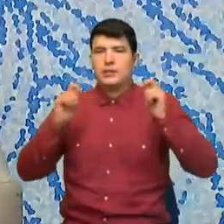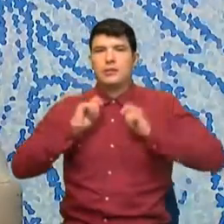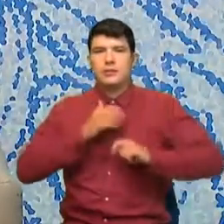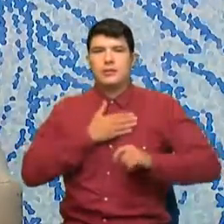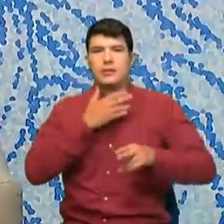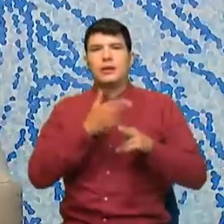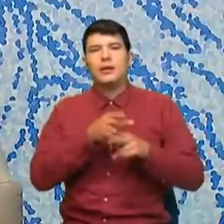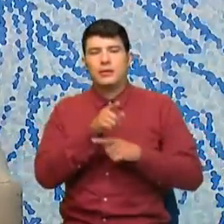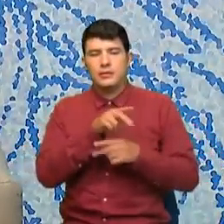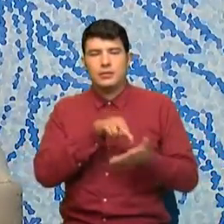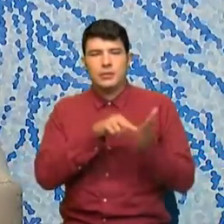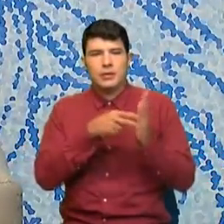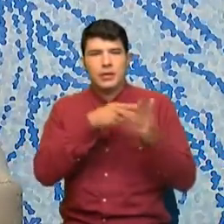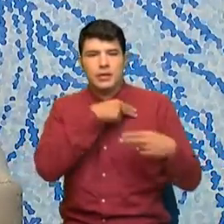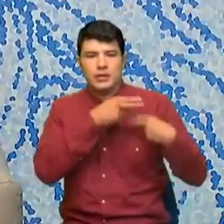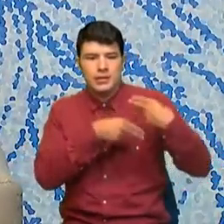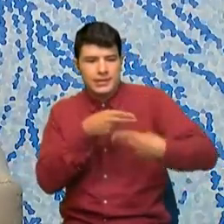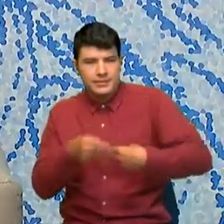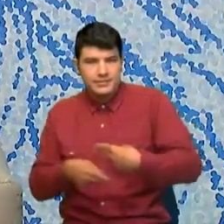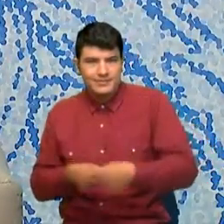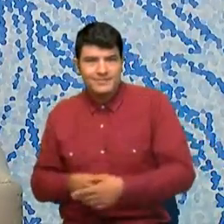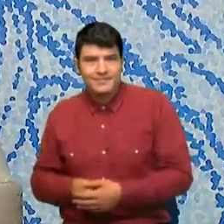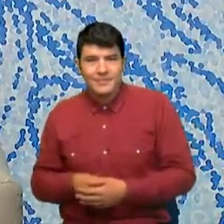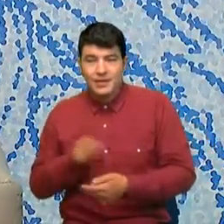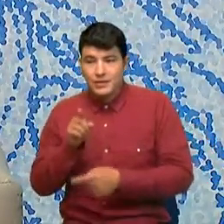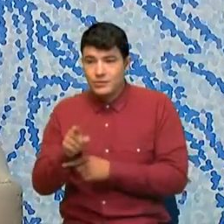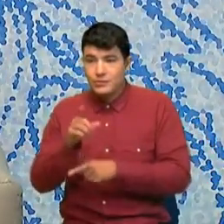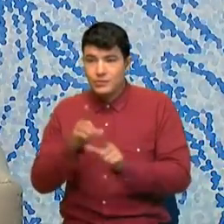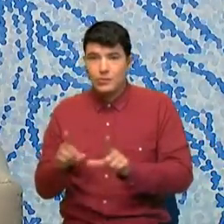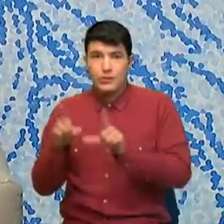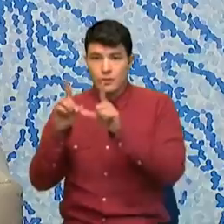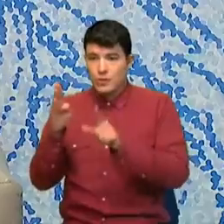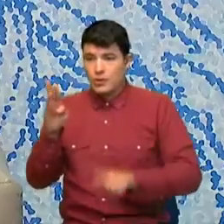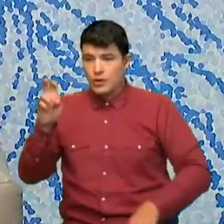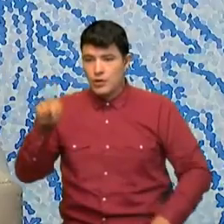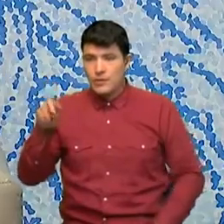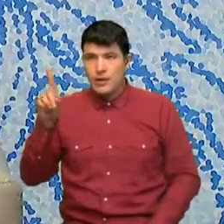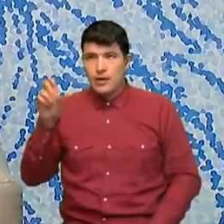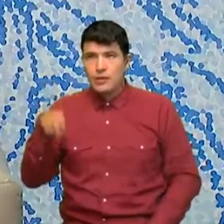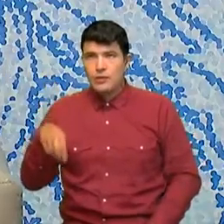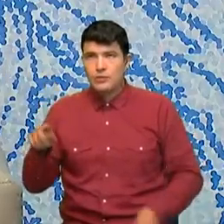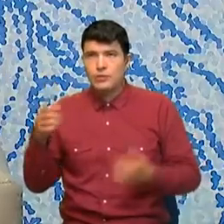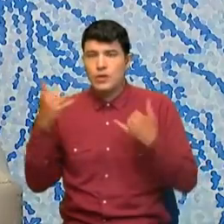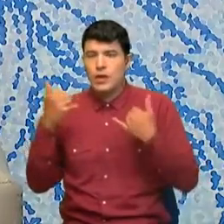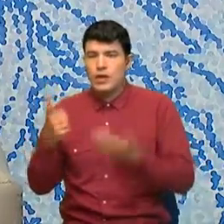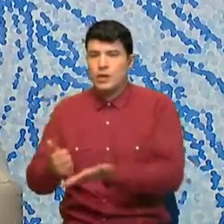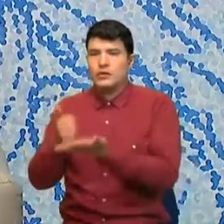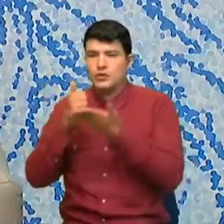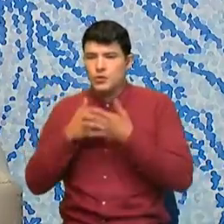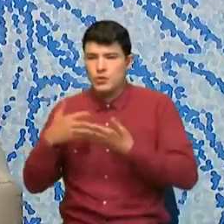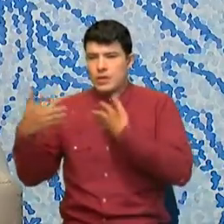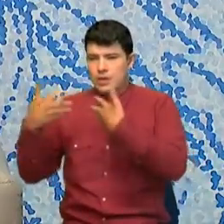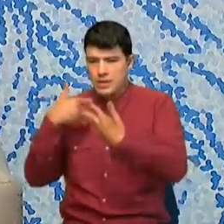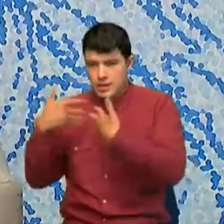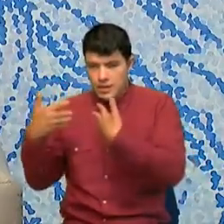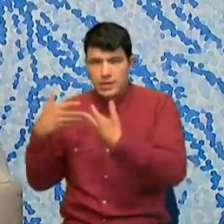Esta tarde el doctor Brandon Martínez nos va a ayudar, nos va a enseñar, nos va a